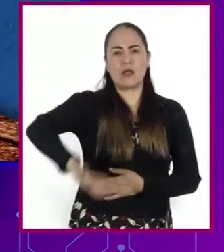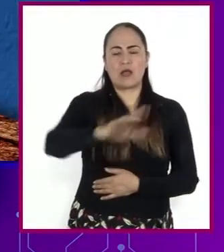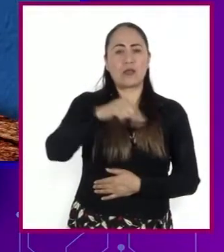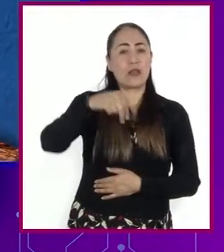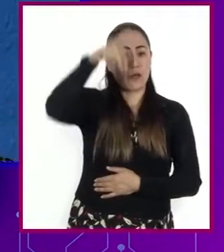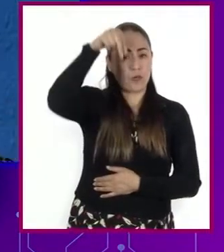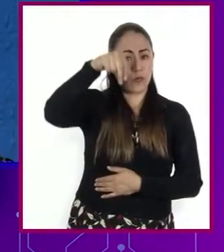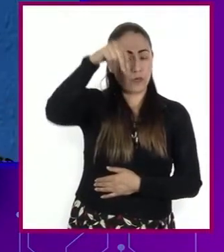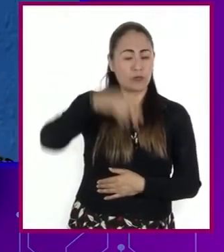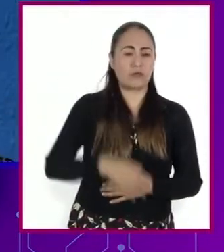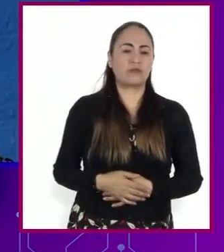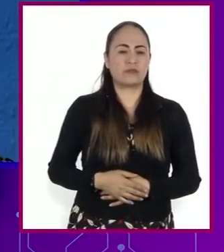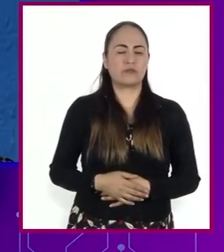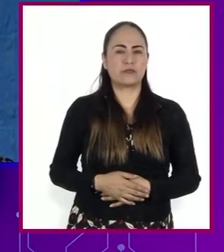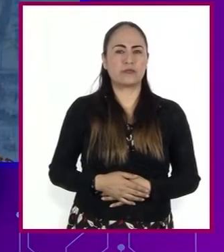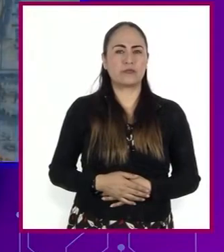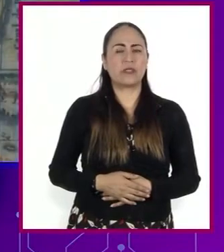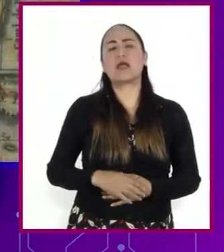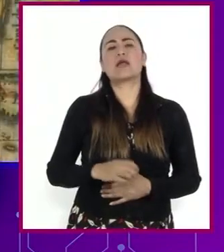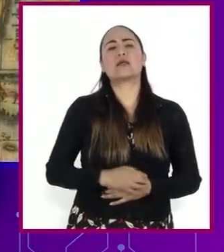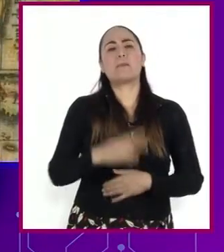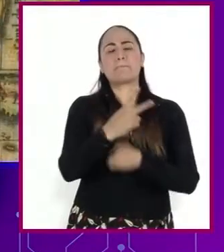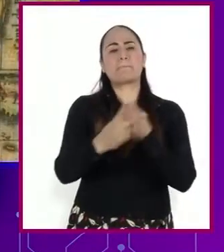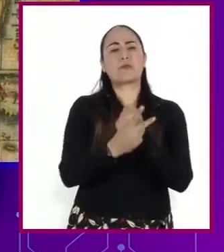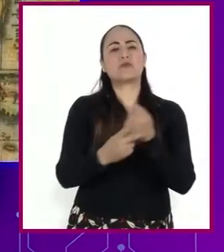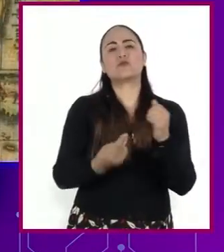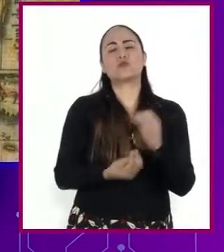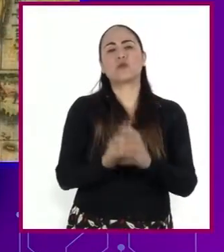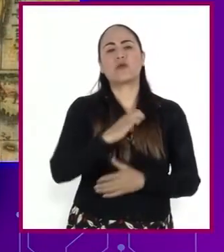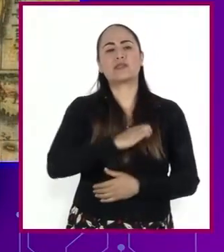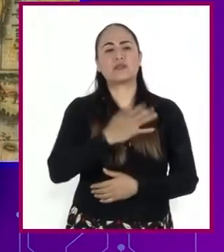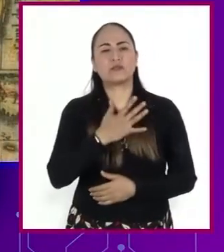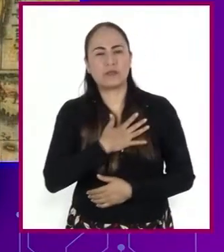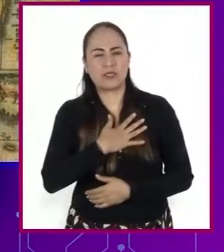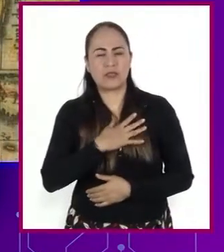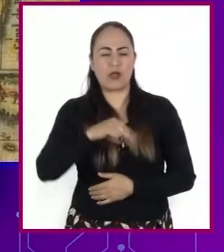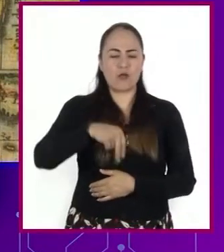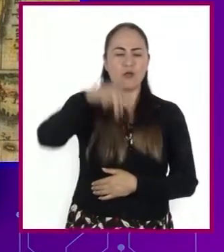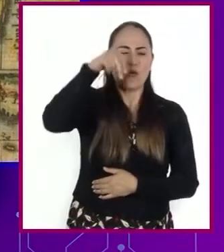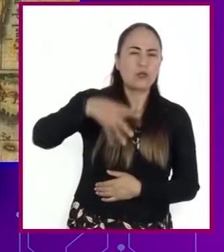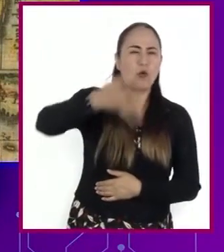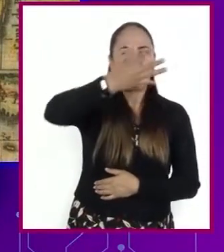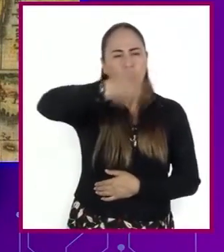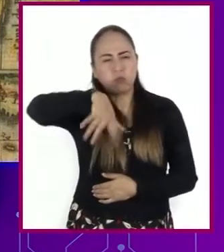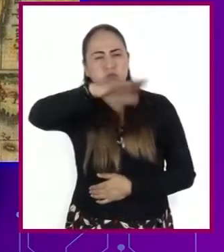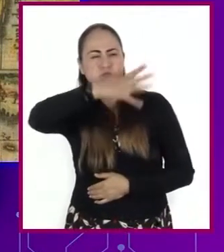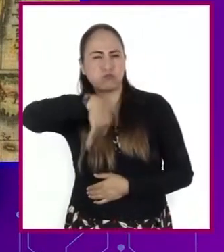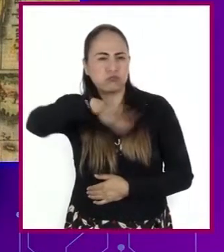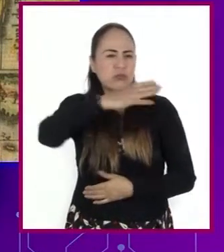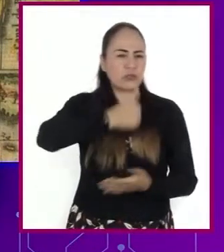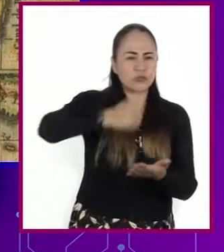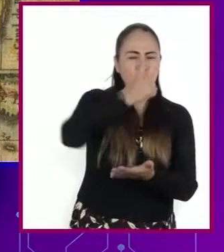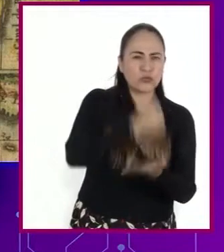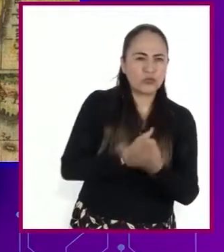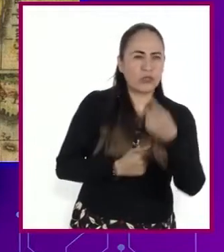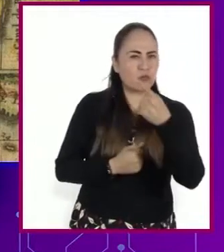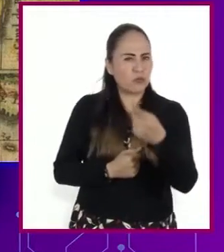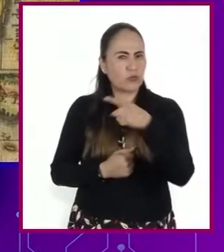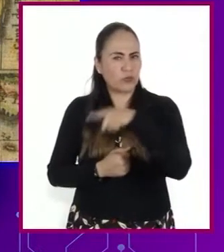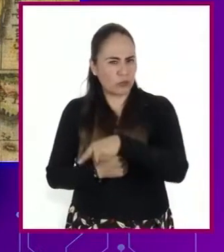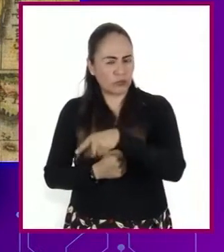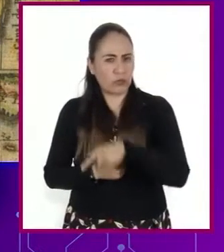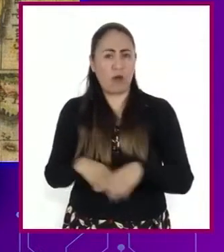se estableció en el territorio que ocupa actualmente, y en 1541 se estableció la ciudad de